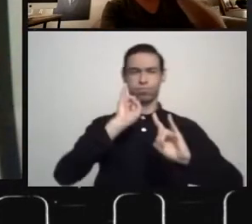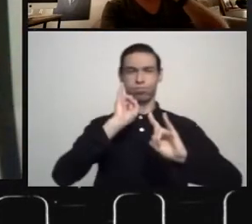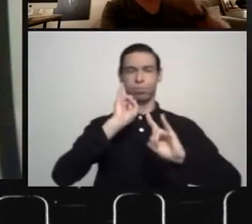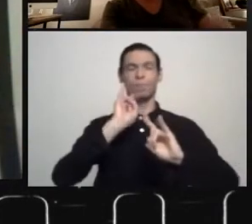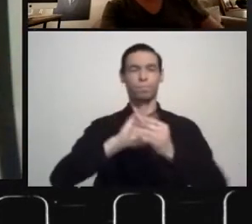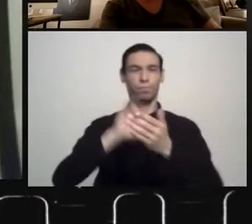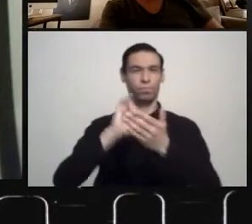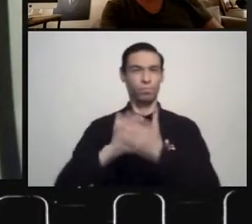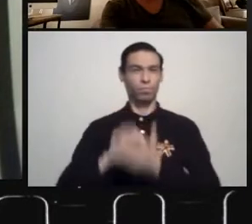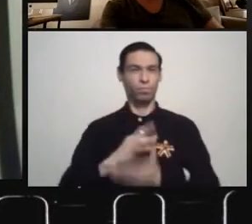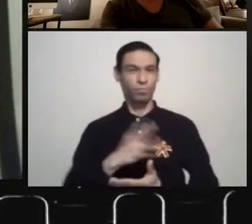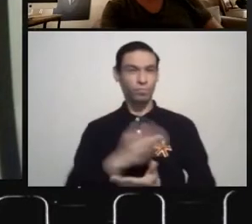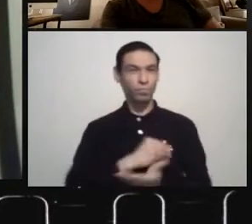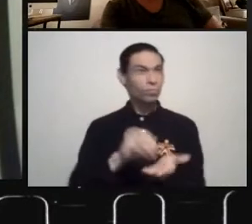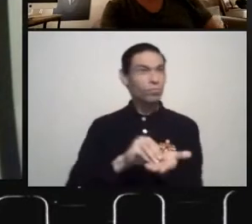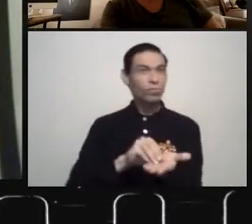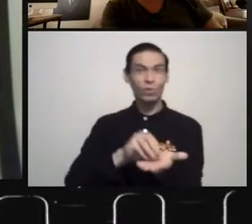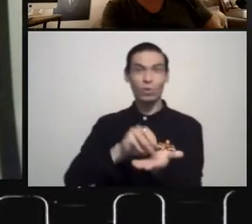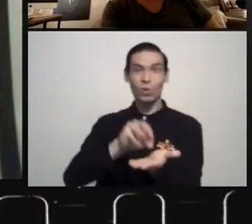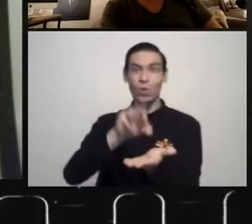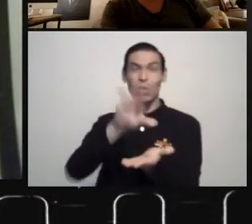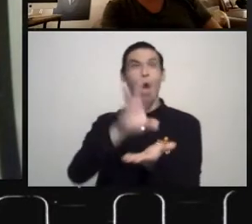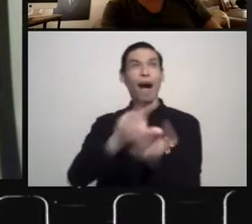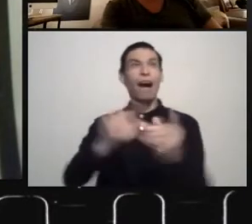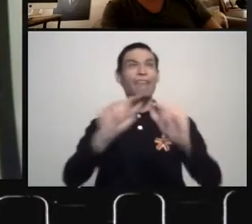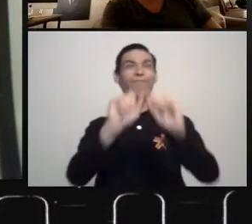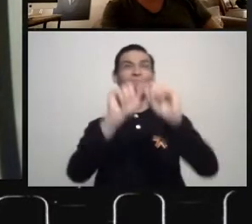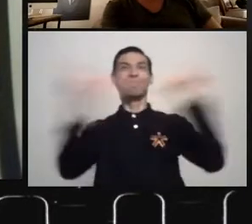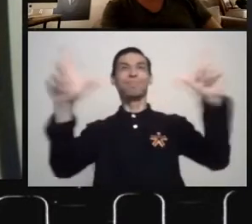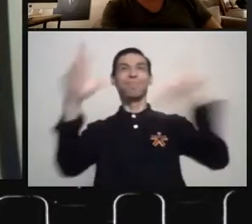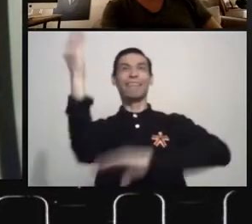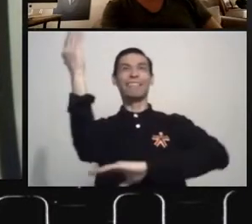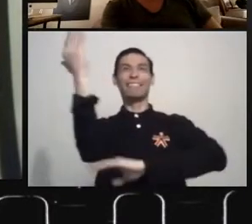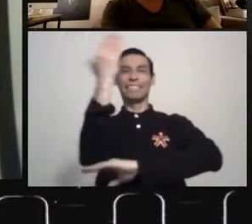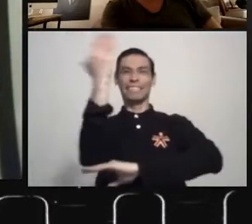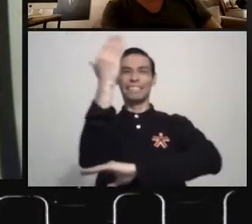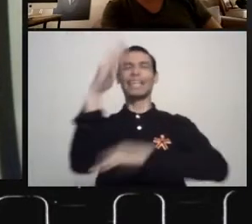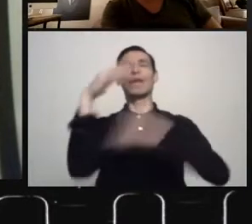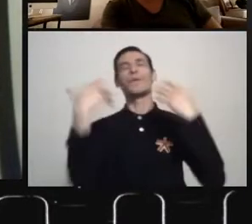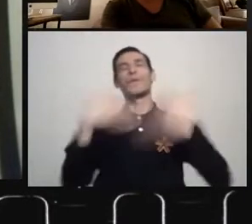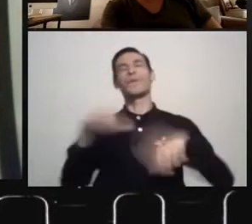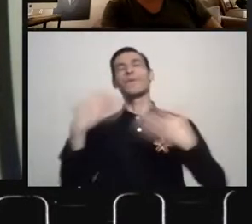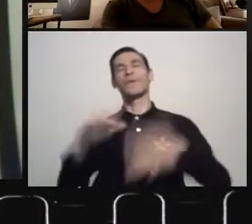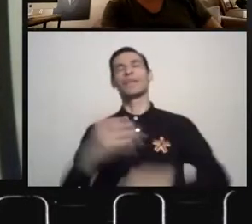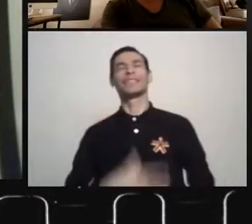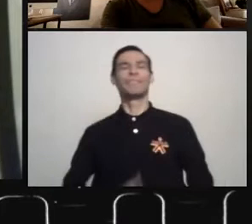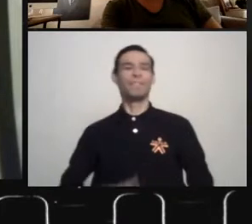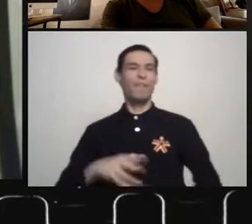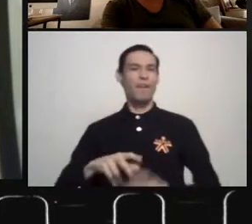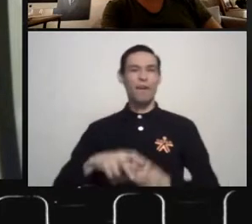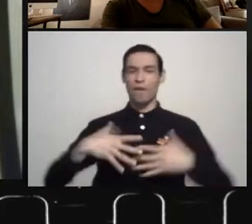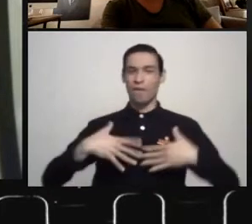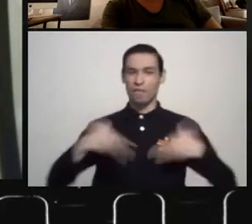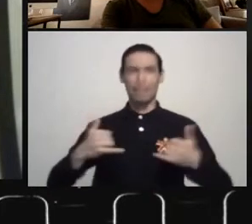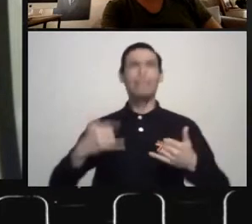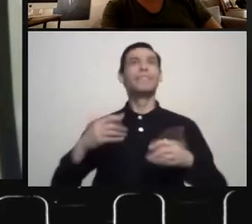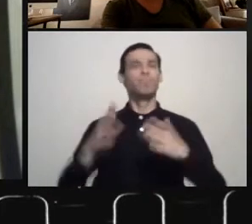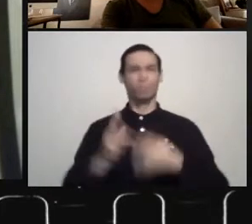la lanzamos pues fue muy grato y que haya estado, estuvo 3 semanas en cartelera, pero tuvo muy buen